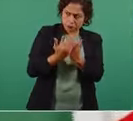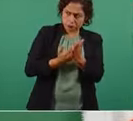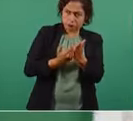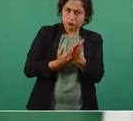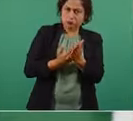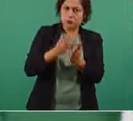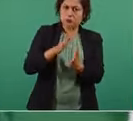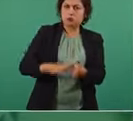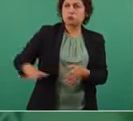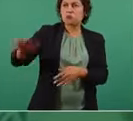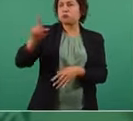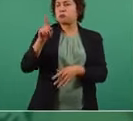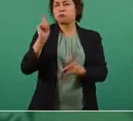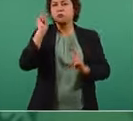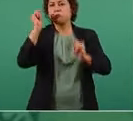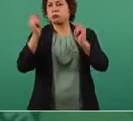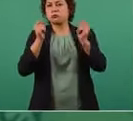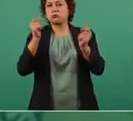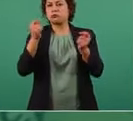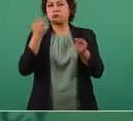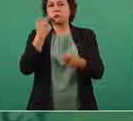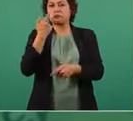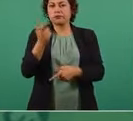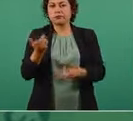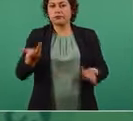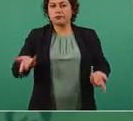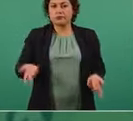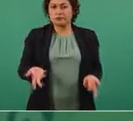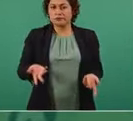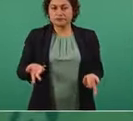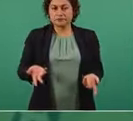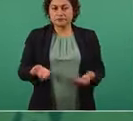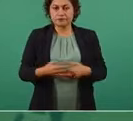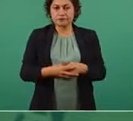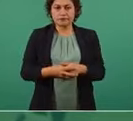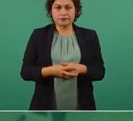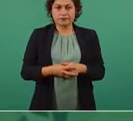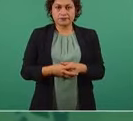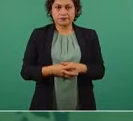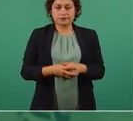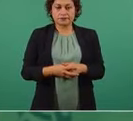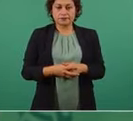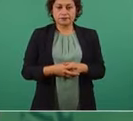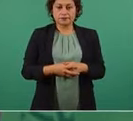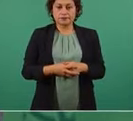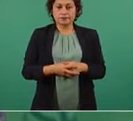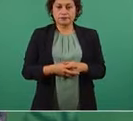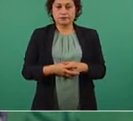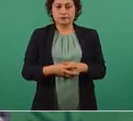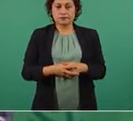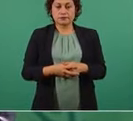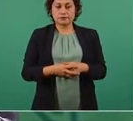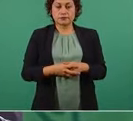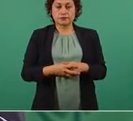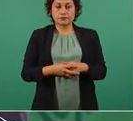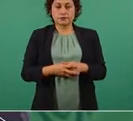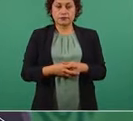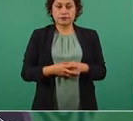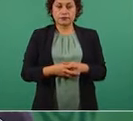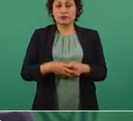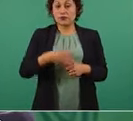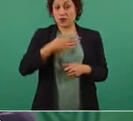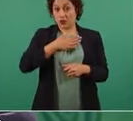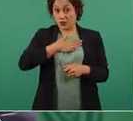no hay quien se interese. Yo personalmente